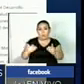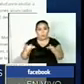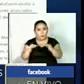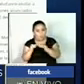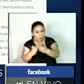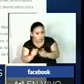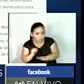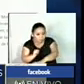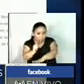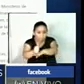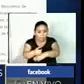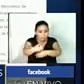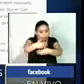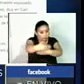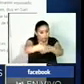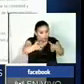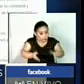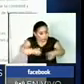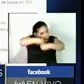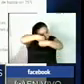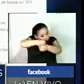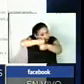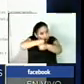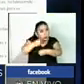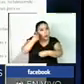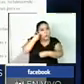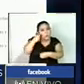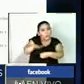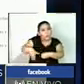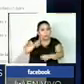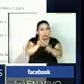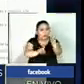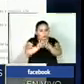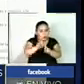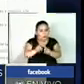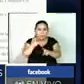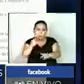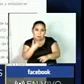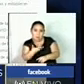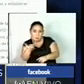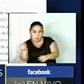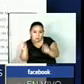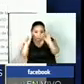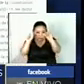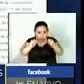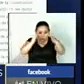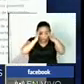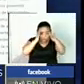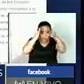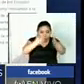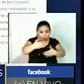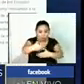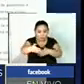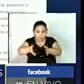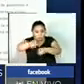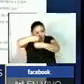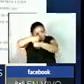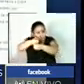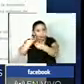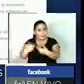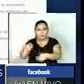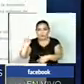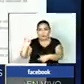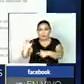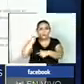establecimiento de un nuevo laboratorio de pruebas en Santa Ana así como equipos y suministros para los otros tres laboratorios existentes.